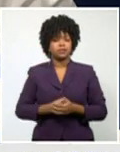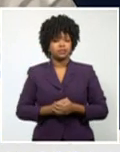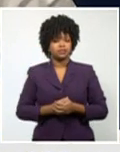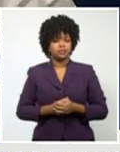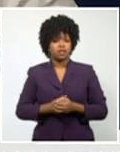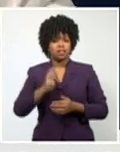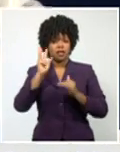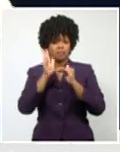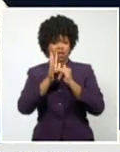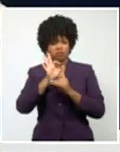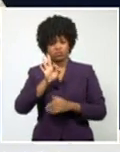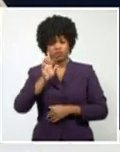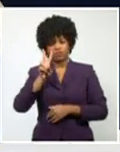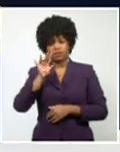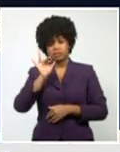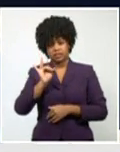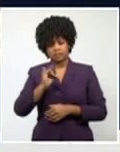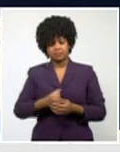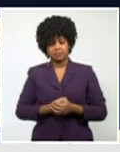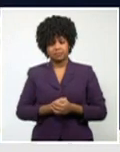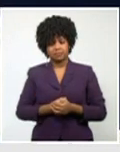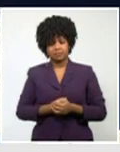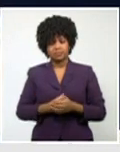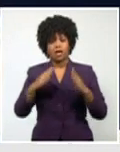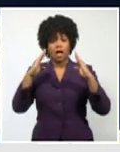3.827. En casas de arrendamiento, cifra similar,